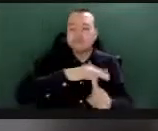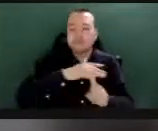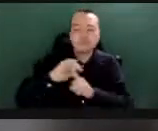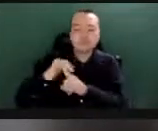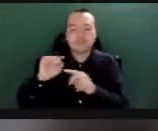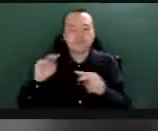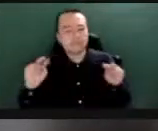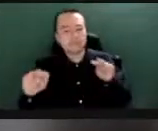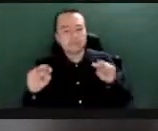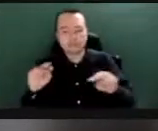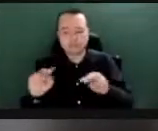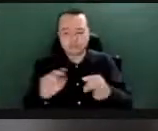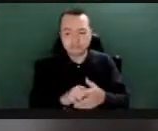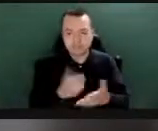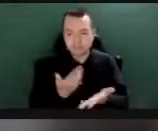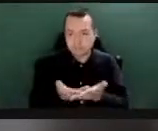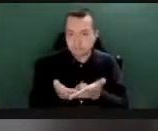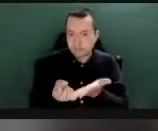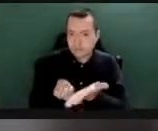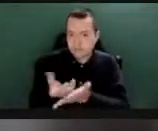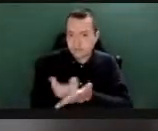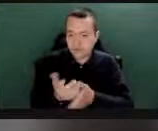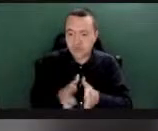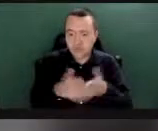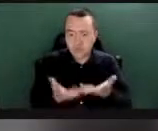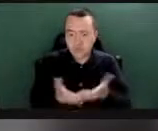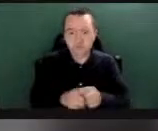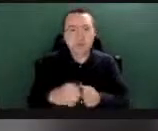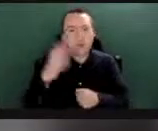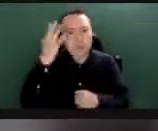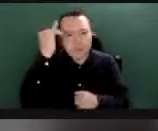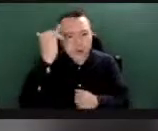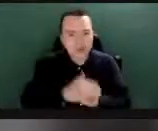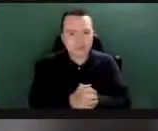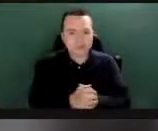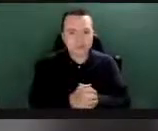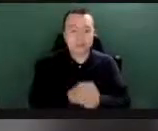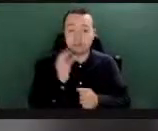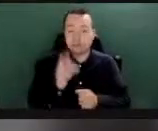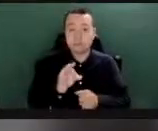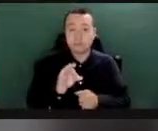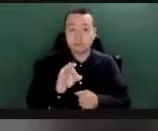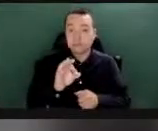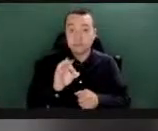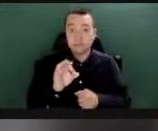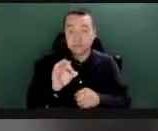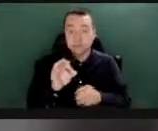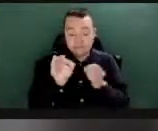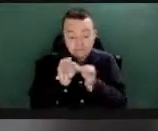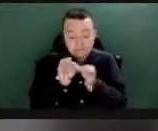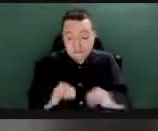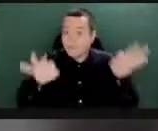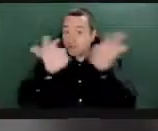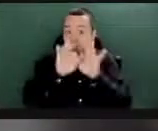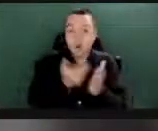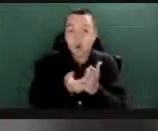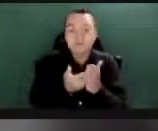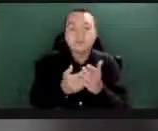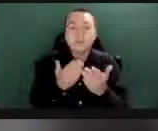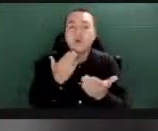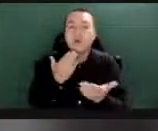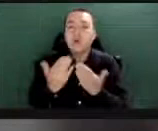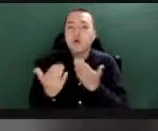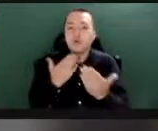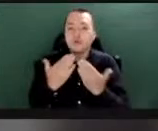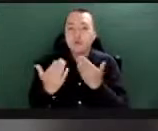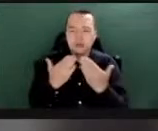esta información y por qué. Y un elemento fundamental en esto es por poder construir confianza. Es algo que hemos